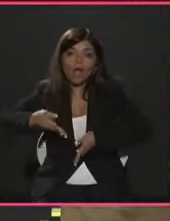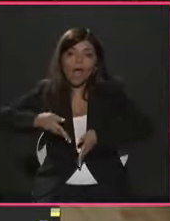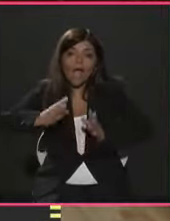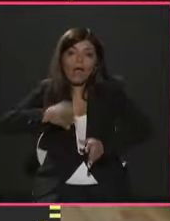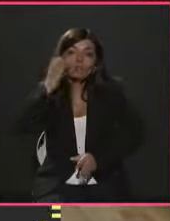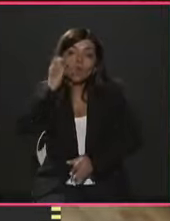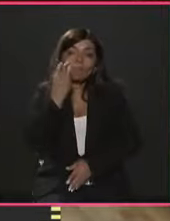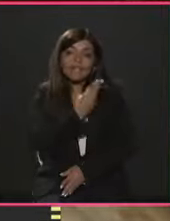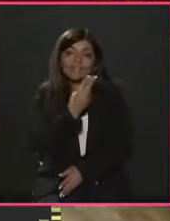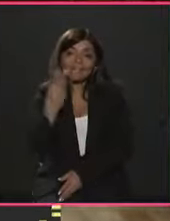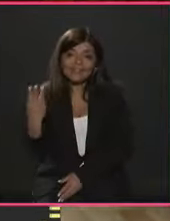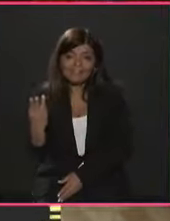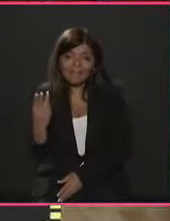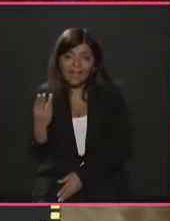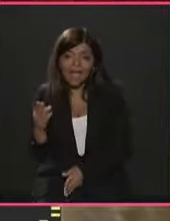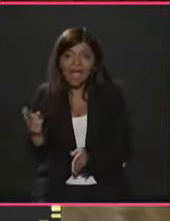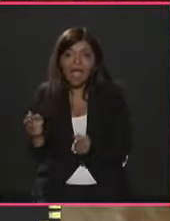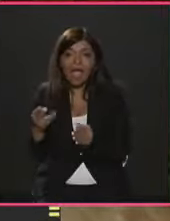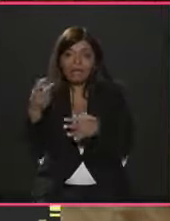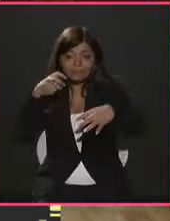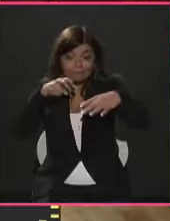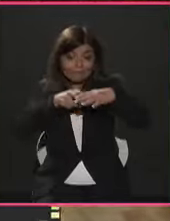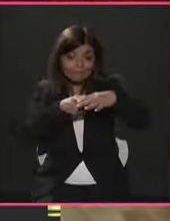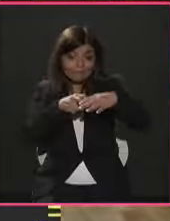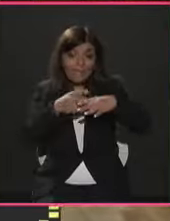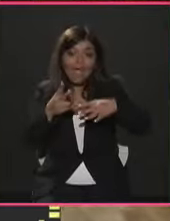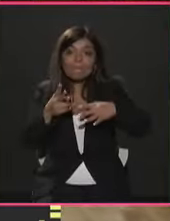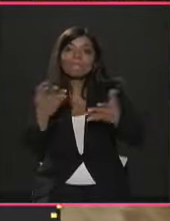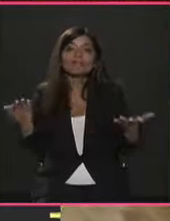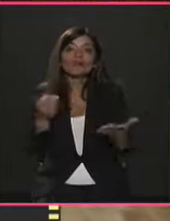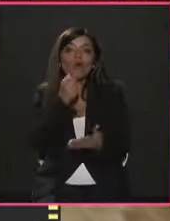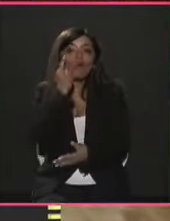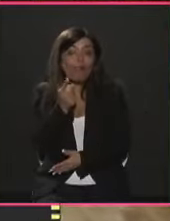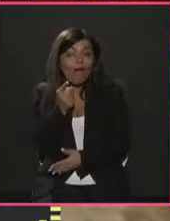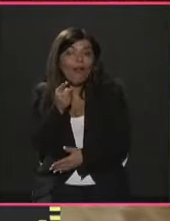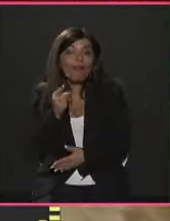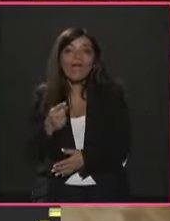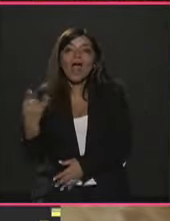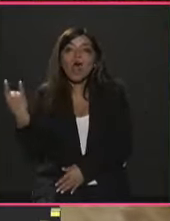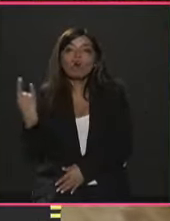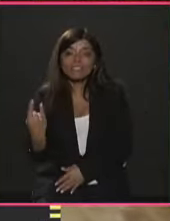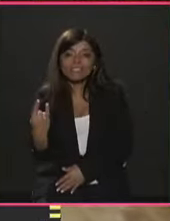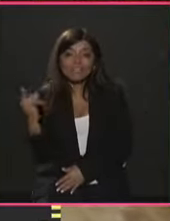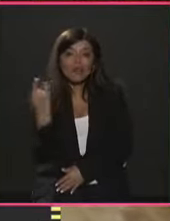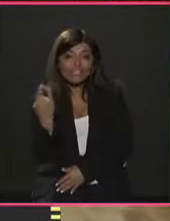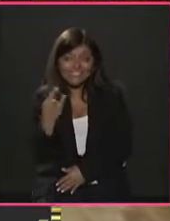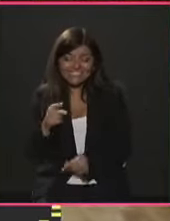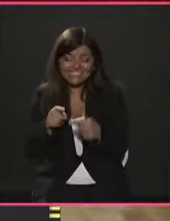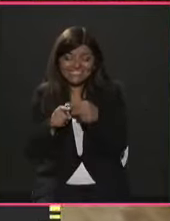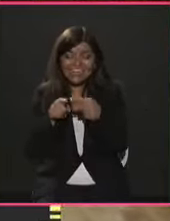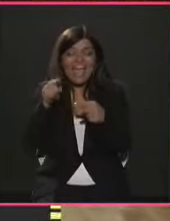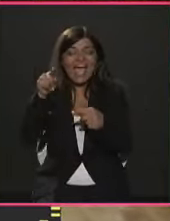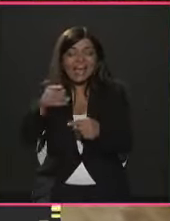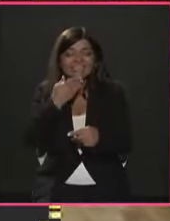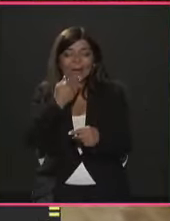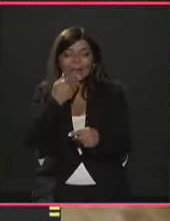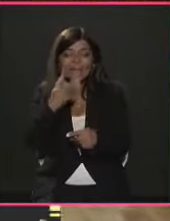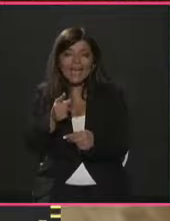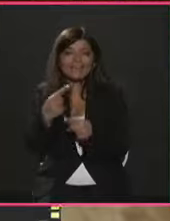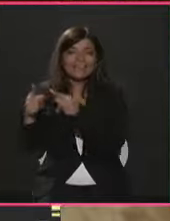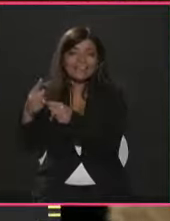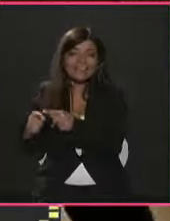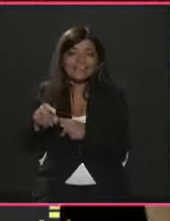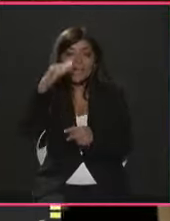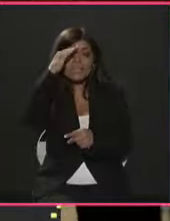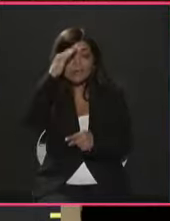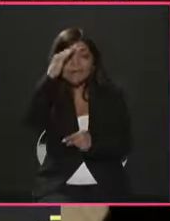33 al lado de la estación del futuro Cuál es la estación del futuro Se preguntará usted la universidad de chile donde también eh Hay distintas